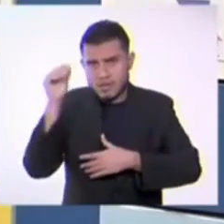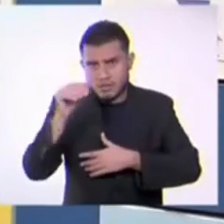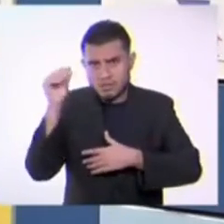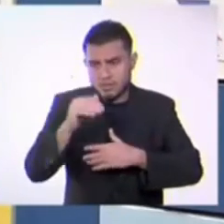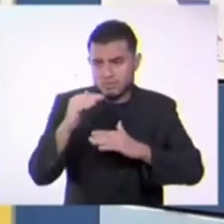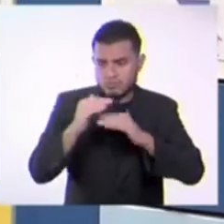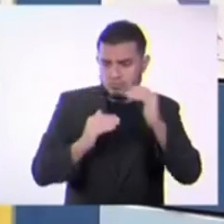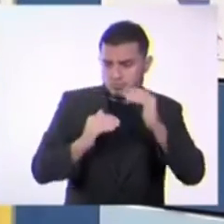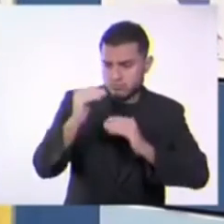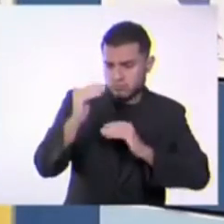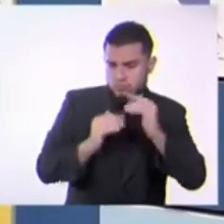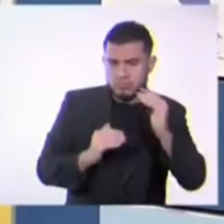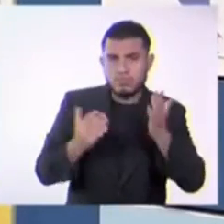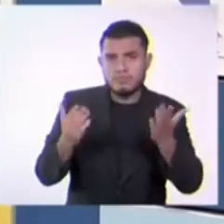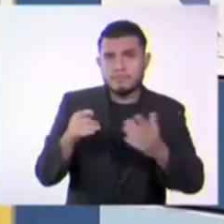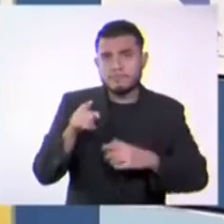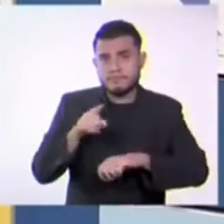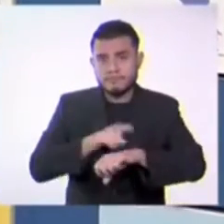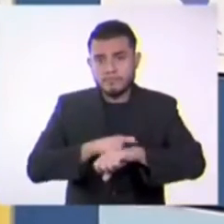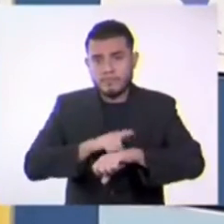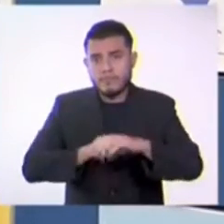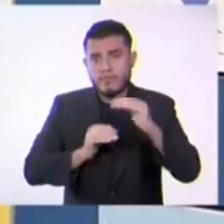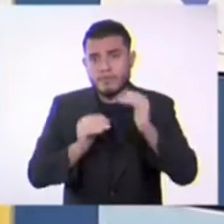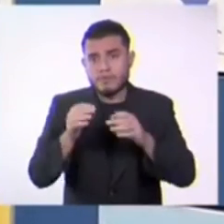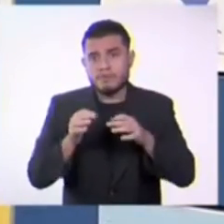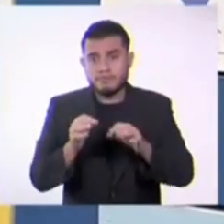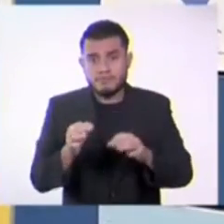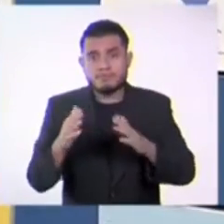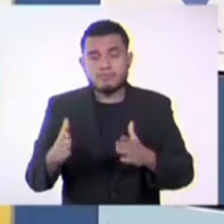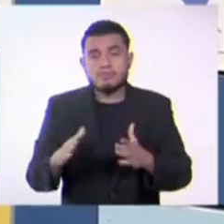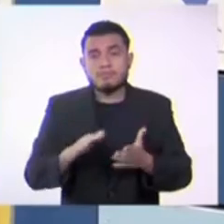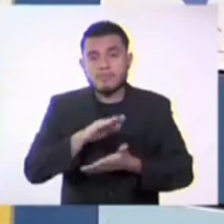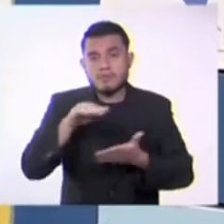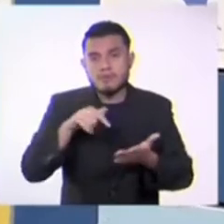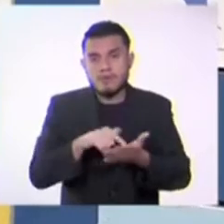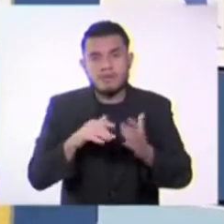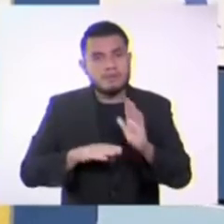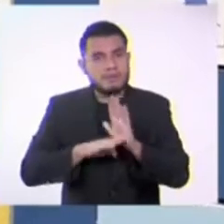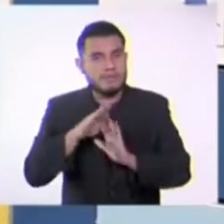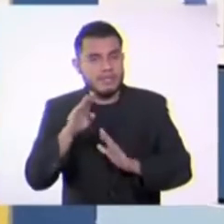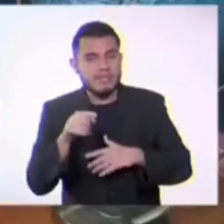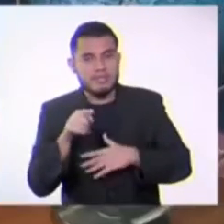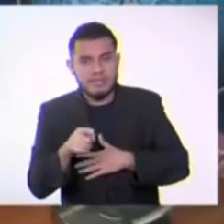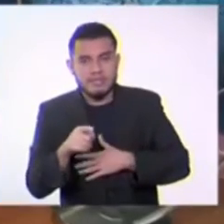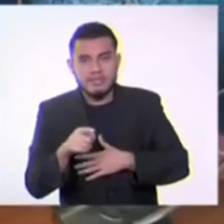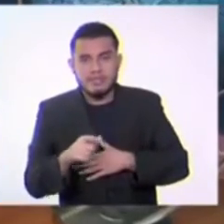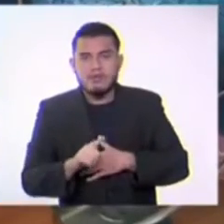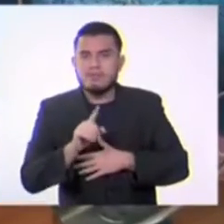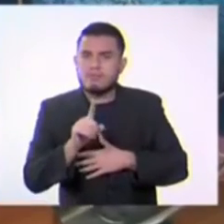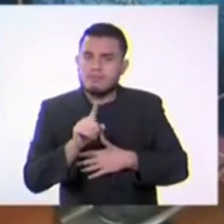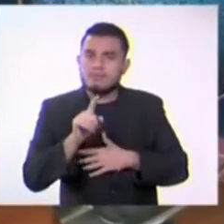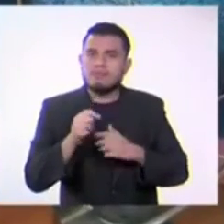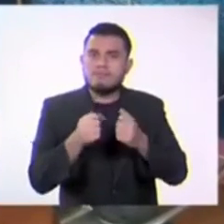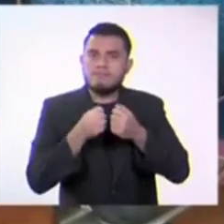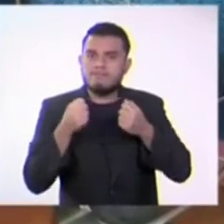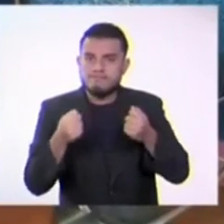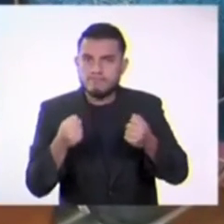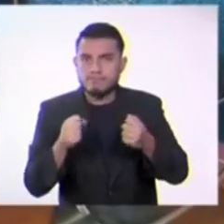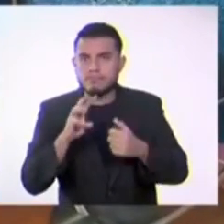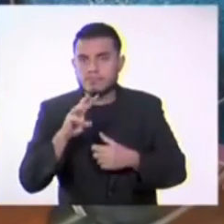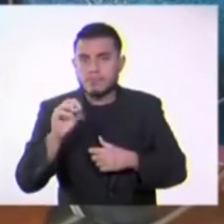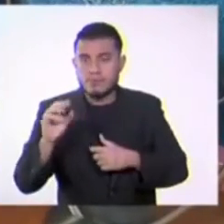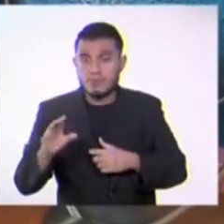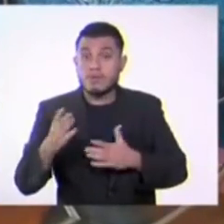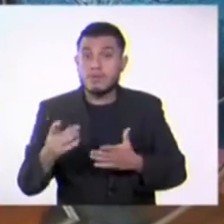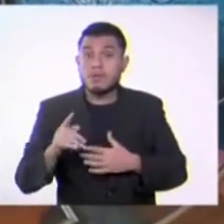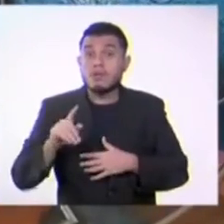que para esa década también una de las ciudades más pobladas, que pasaba de un poco de más de 1.800.000, era Soyapango.